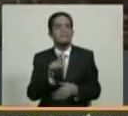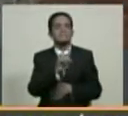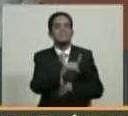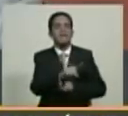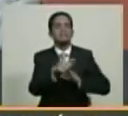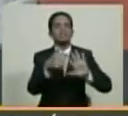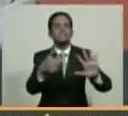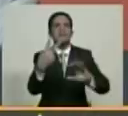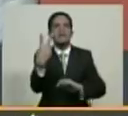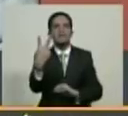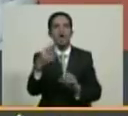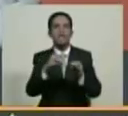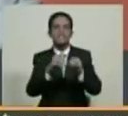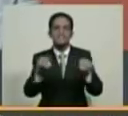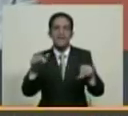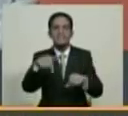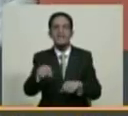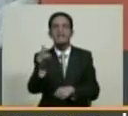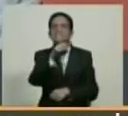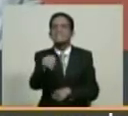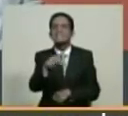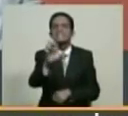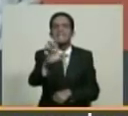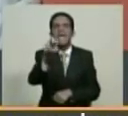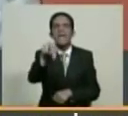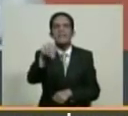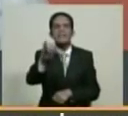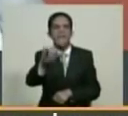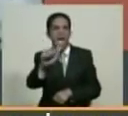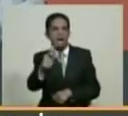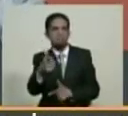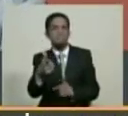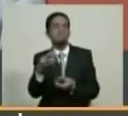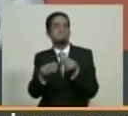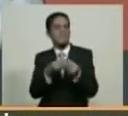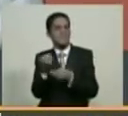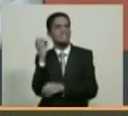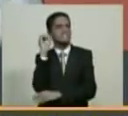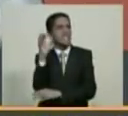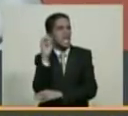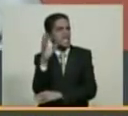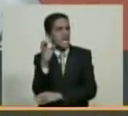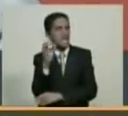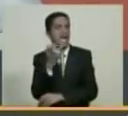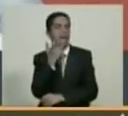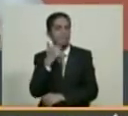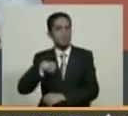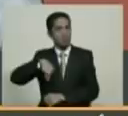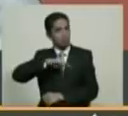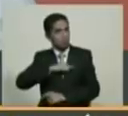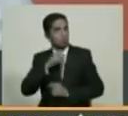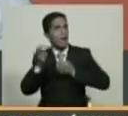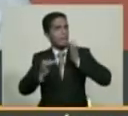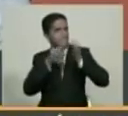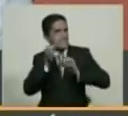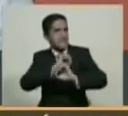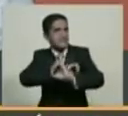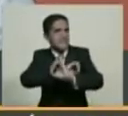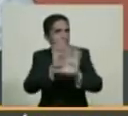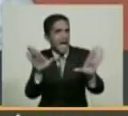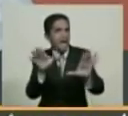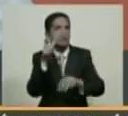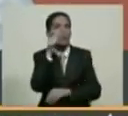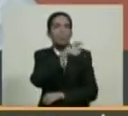162 sedes que tiene el CENIA a nivel nacional, donde se van a hacer charlas de manera permanente para nosotros explicar con mayor detalle a cualquier